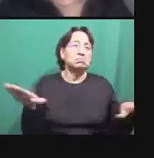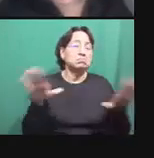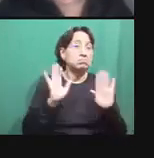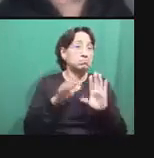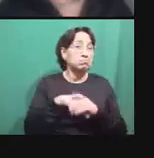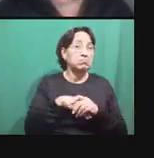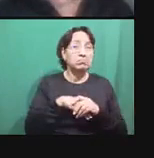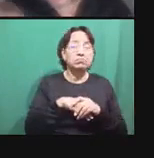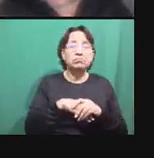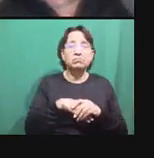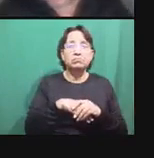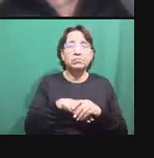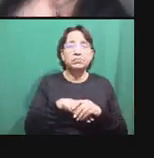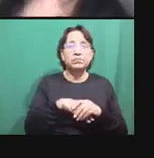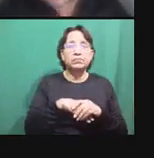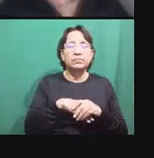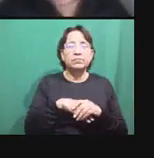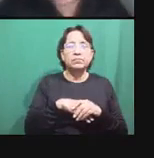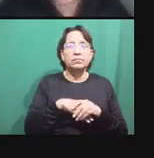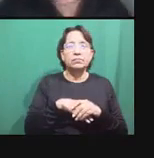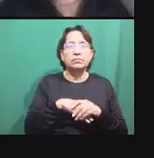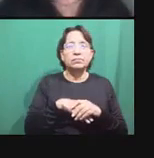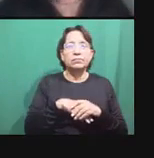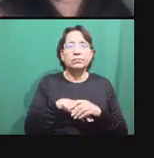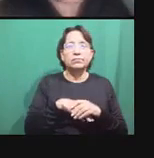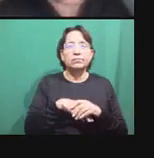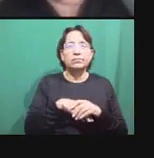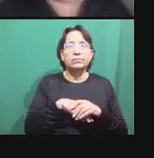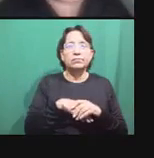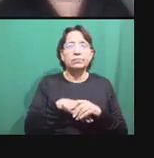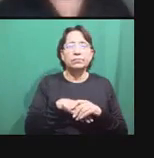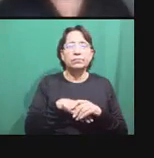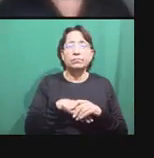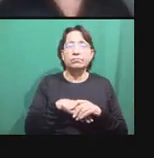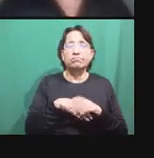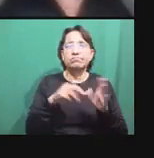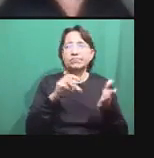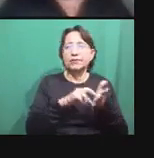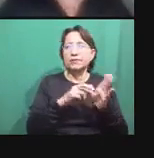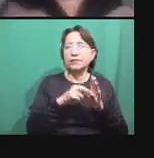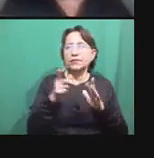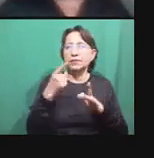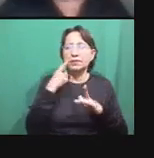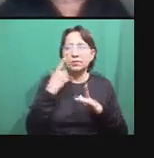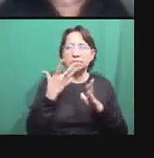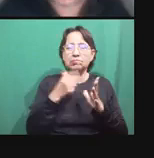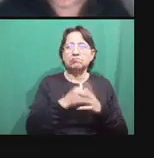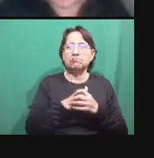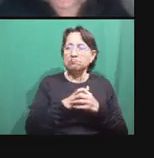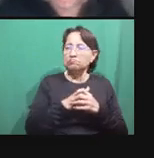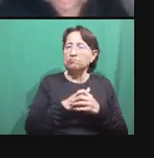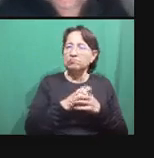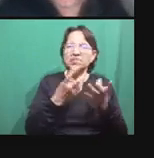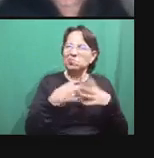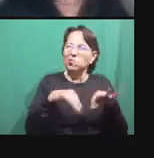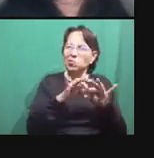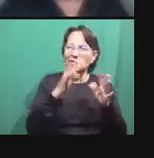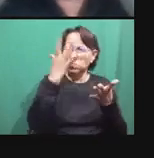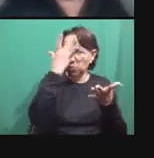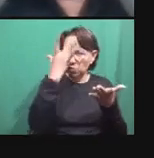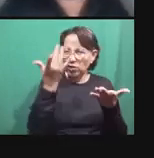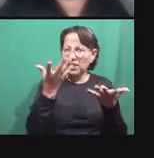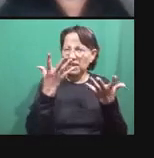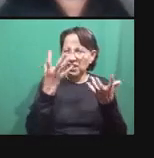es de una connotación enorme, gigantesca. ¿Por qué es tan importante decir esa